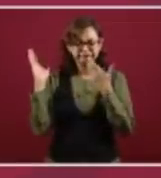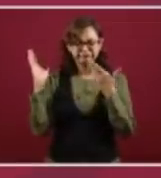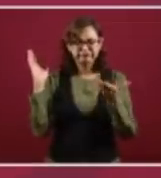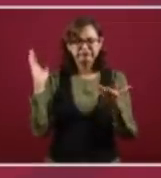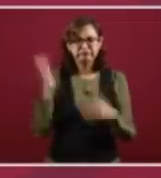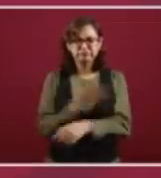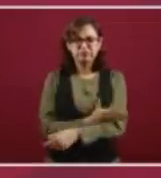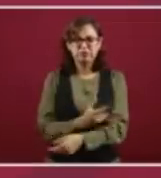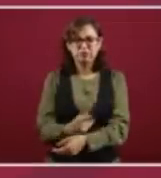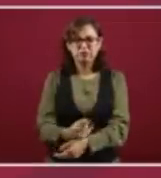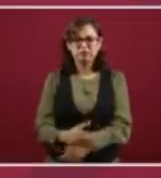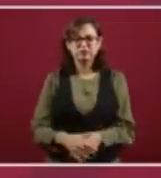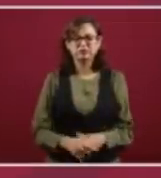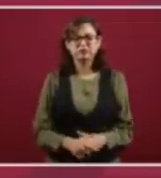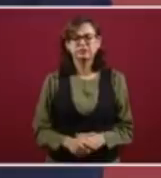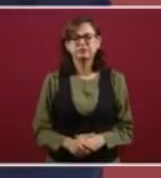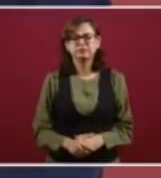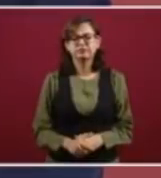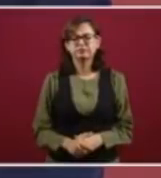y tampoco